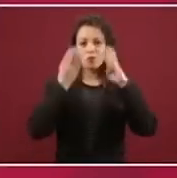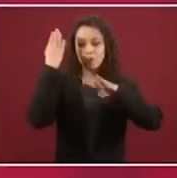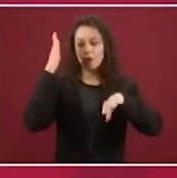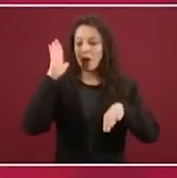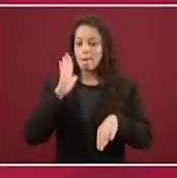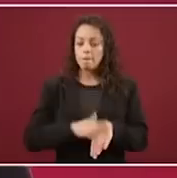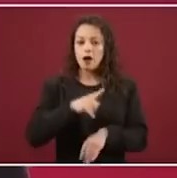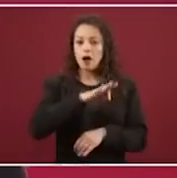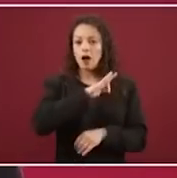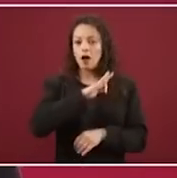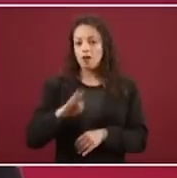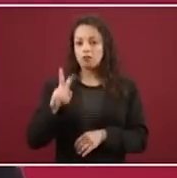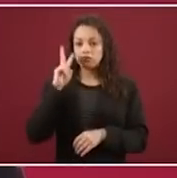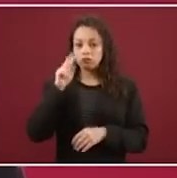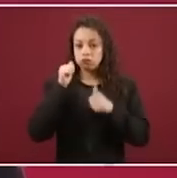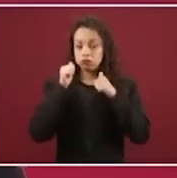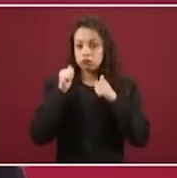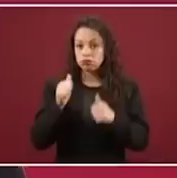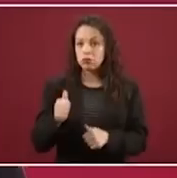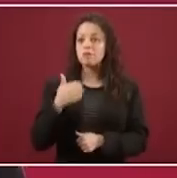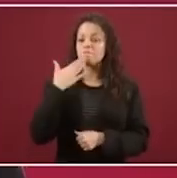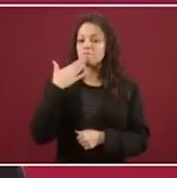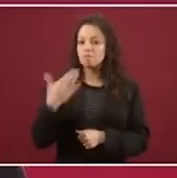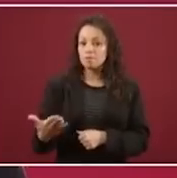apreciado con relación al dólar.